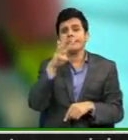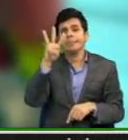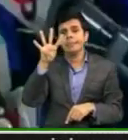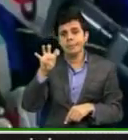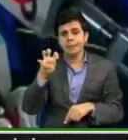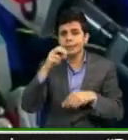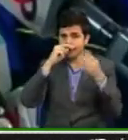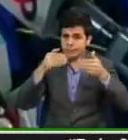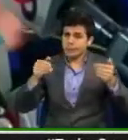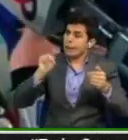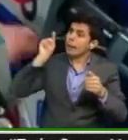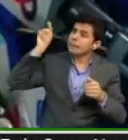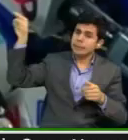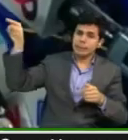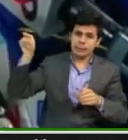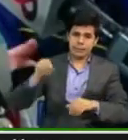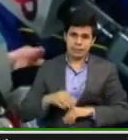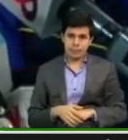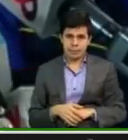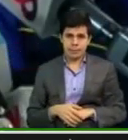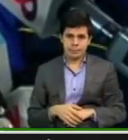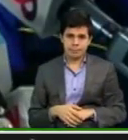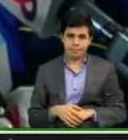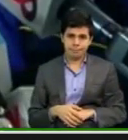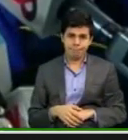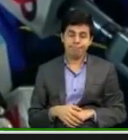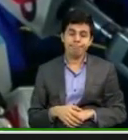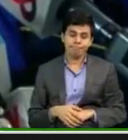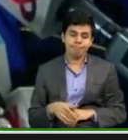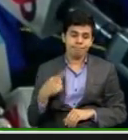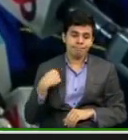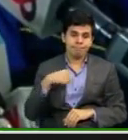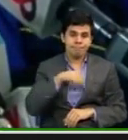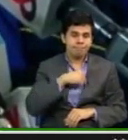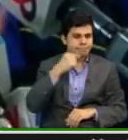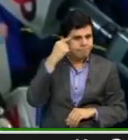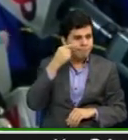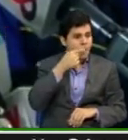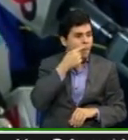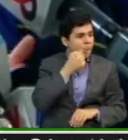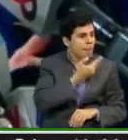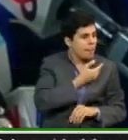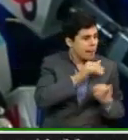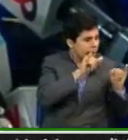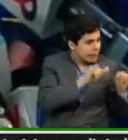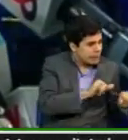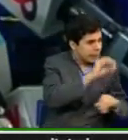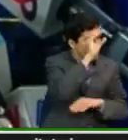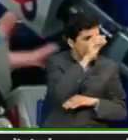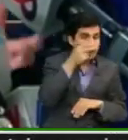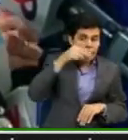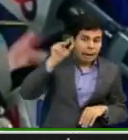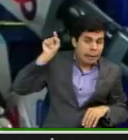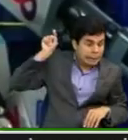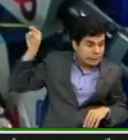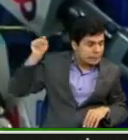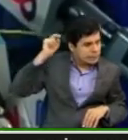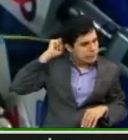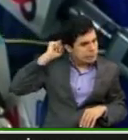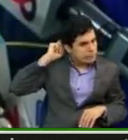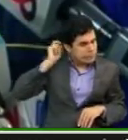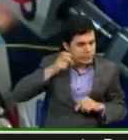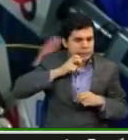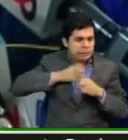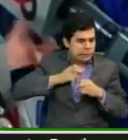menores. Hemos venido tomando todas las precauciones que se requieren en los albergues, cuando, así como lo dijo